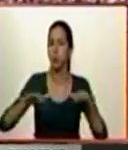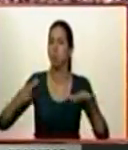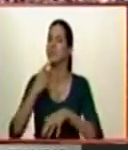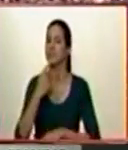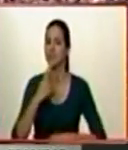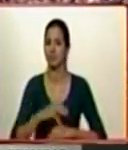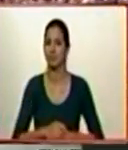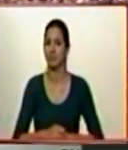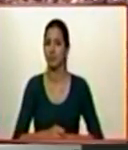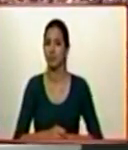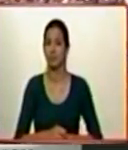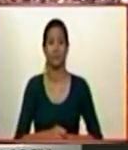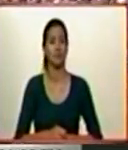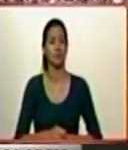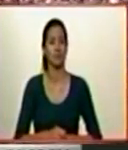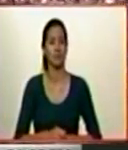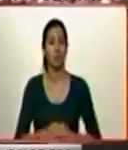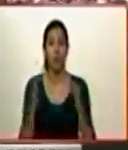dice: